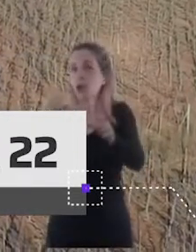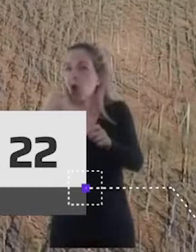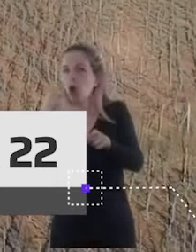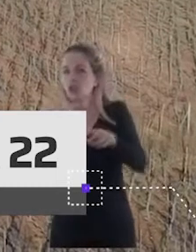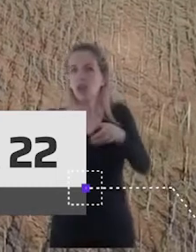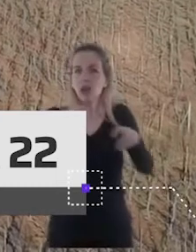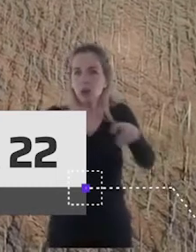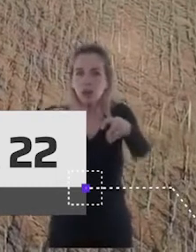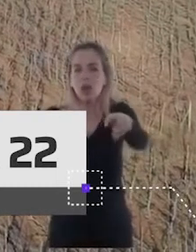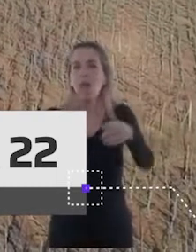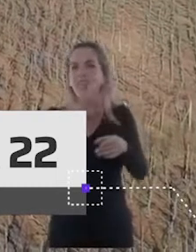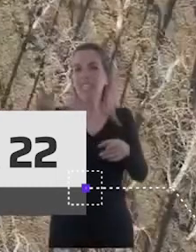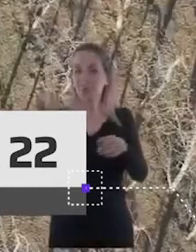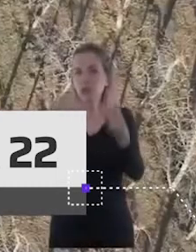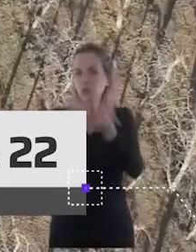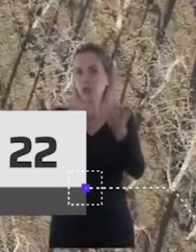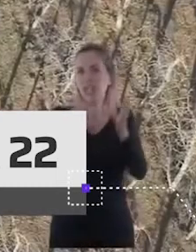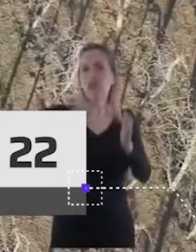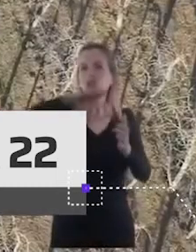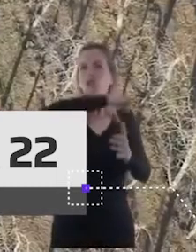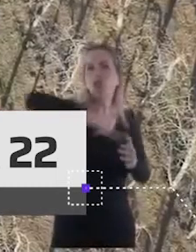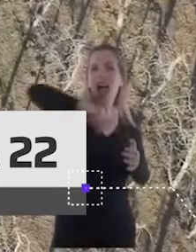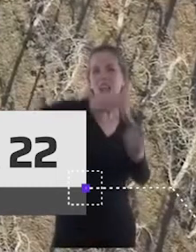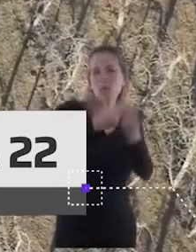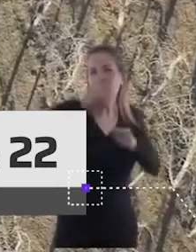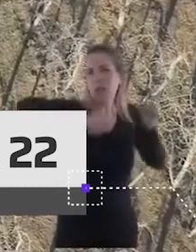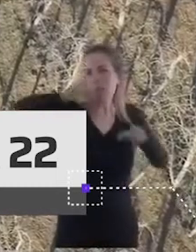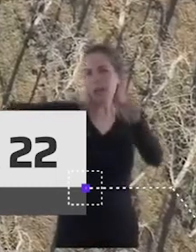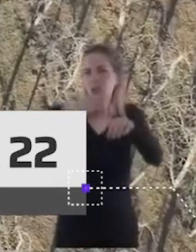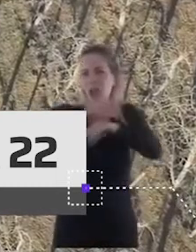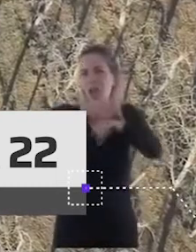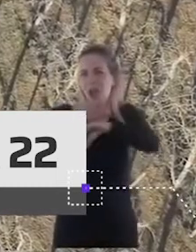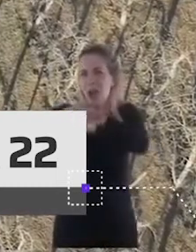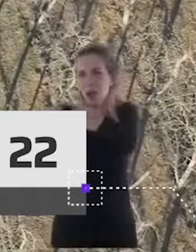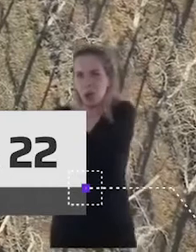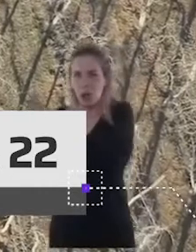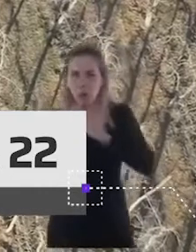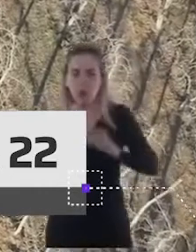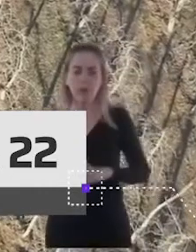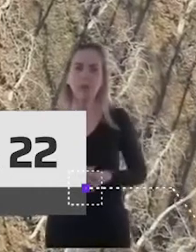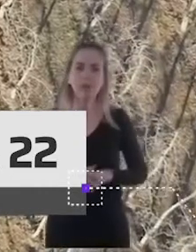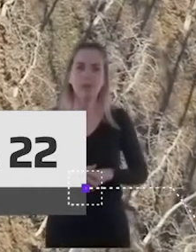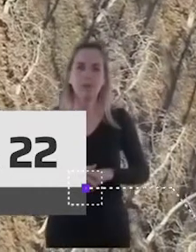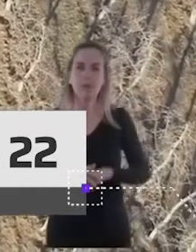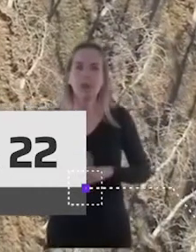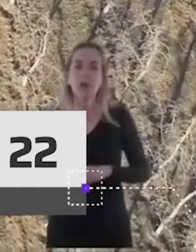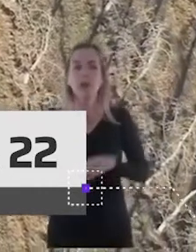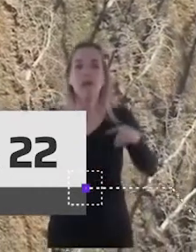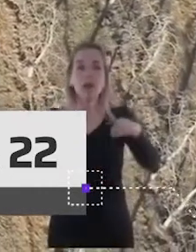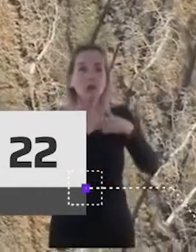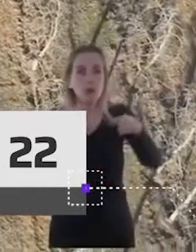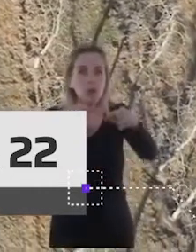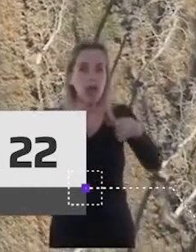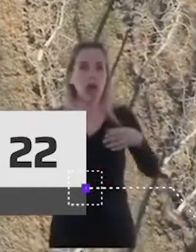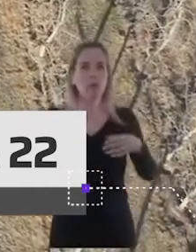largo de esas 10 ciudades y en muchas de ellas cruza muy cercana o prácticamente por el centro de los cascos urbanos bueno una parte de lo